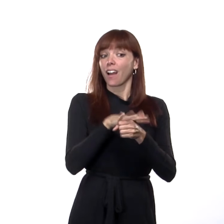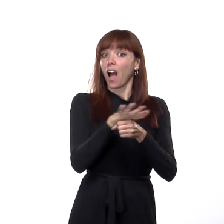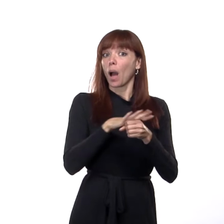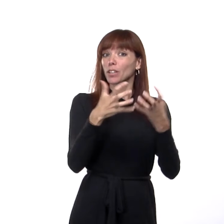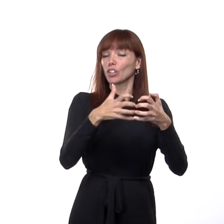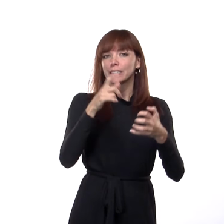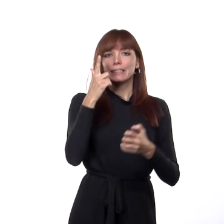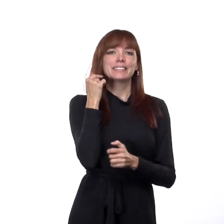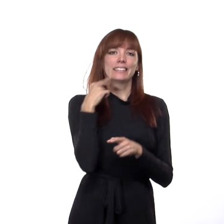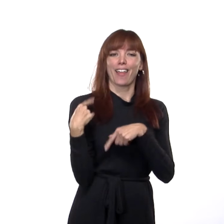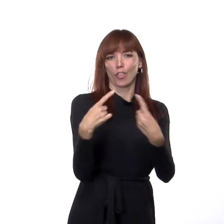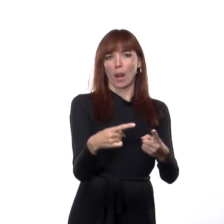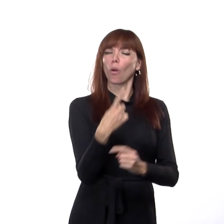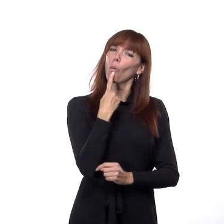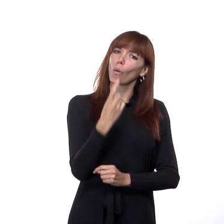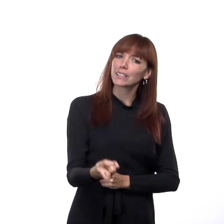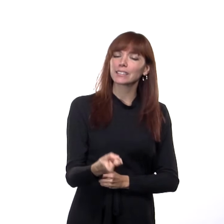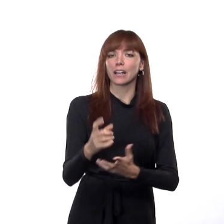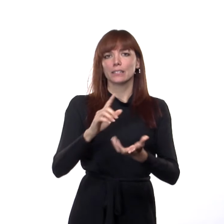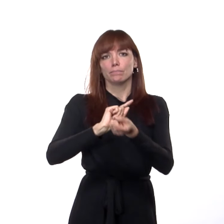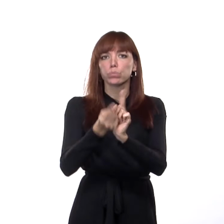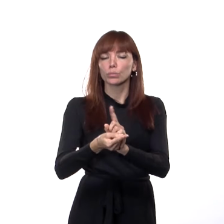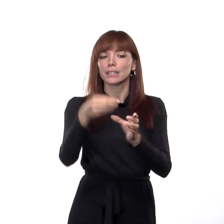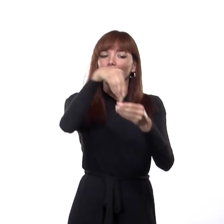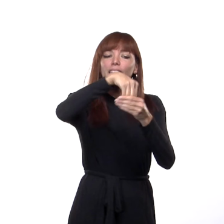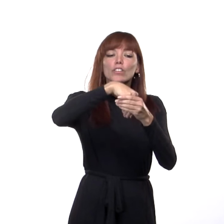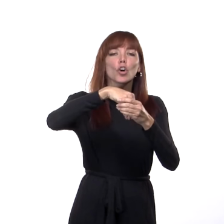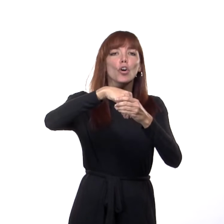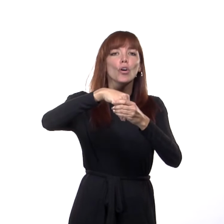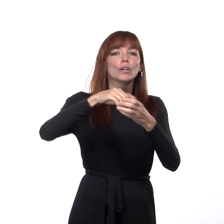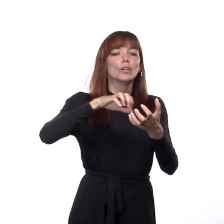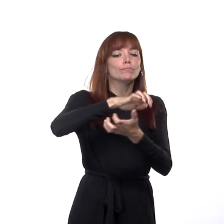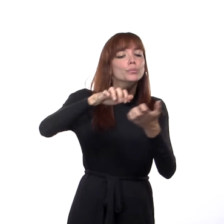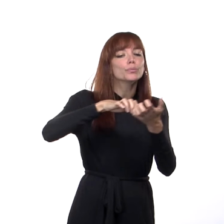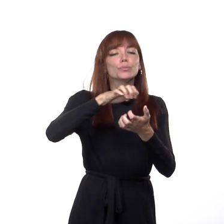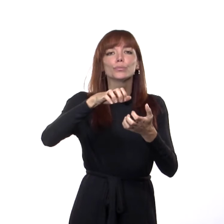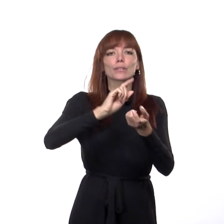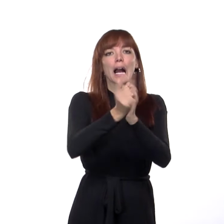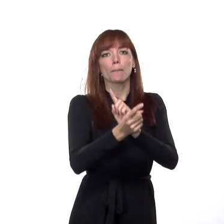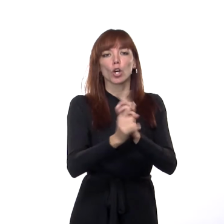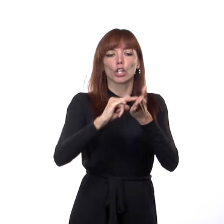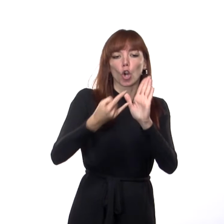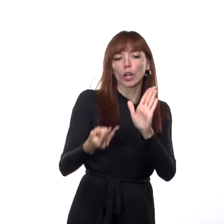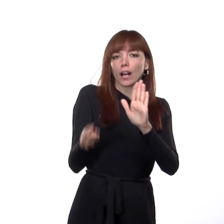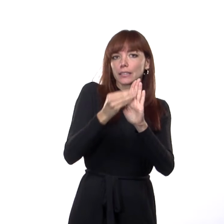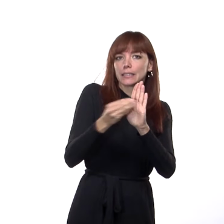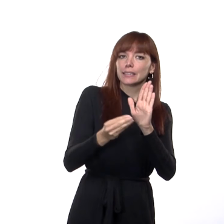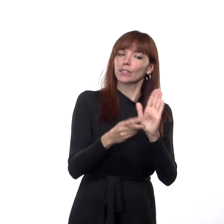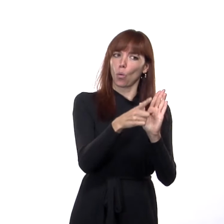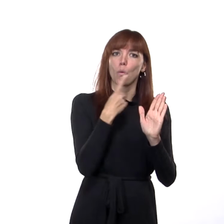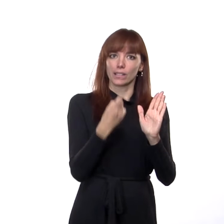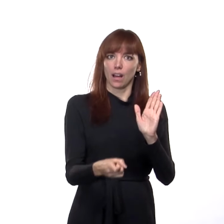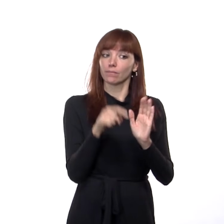tradicionales les cuesta llevar a cabo cambios dentro de su forma de hacer las cosas e incorporar nuevas tecnologías entonces ese es quizá